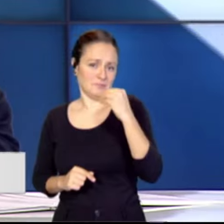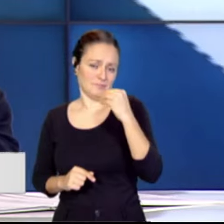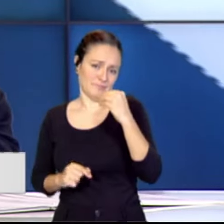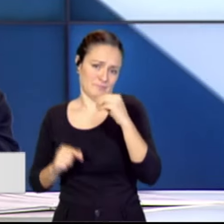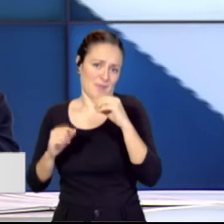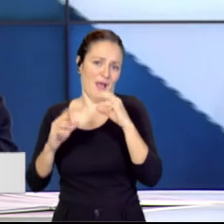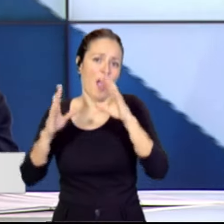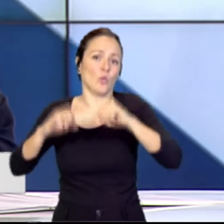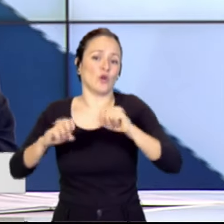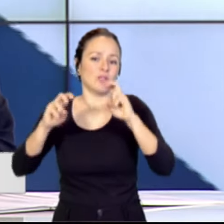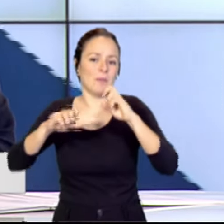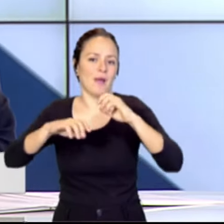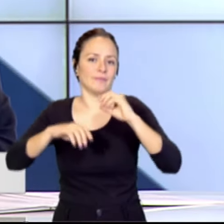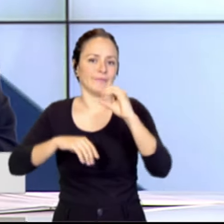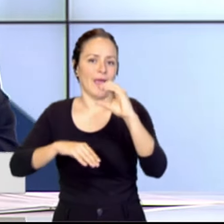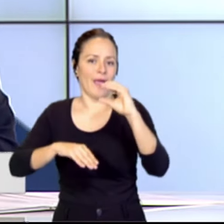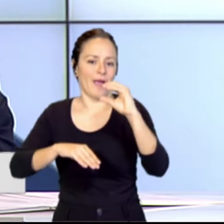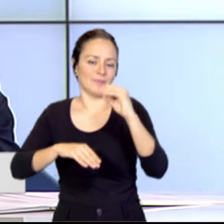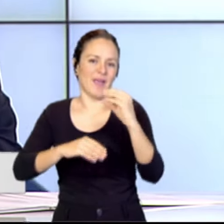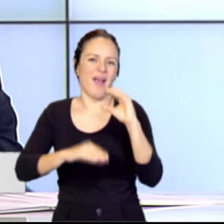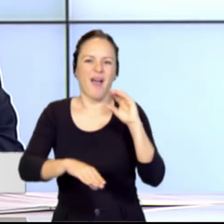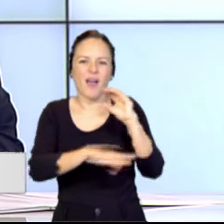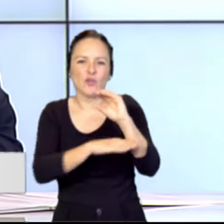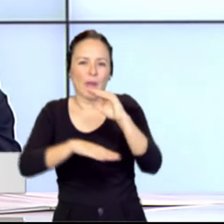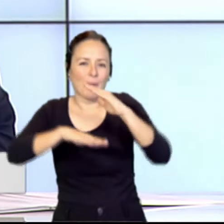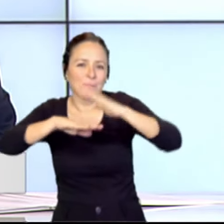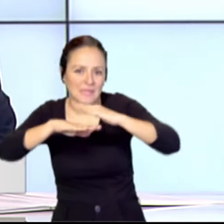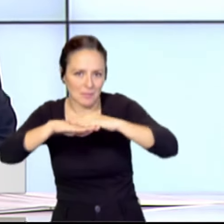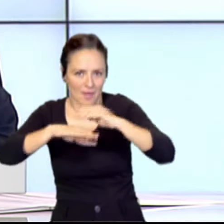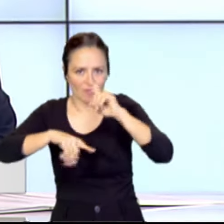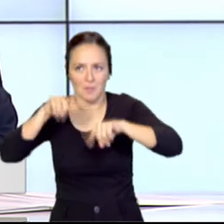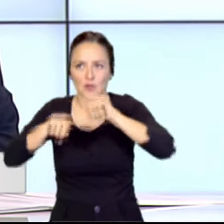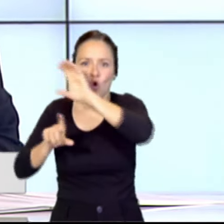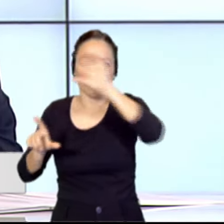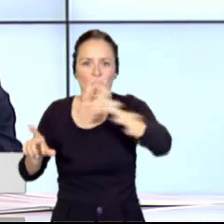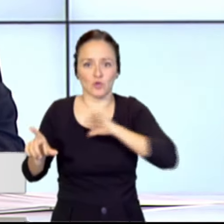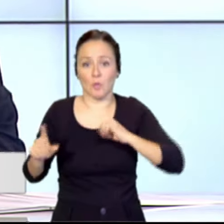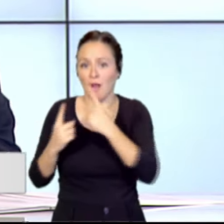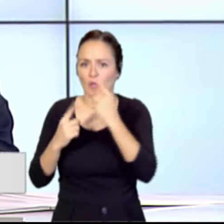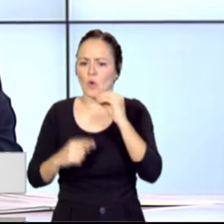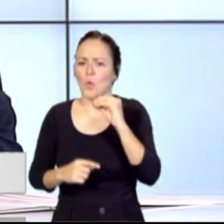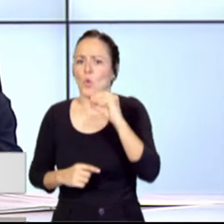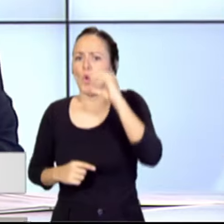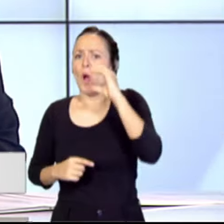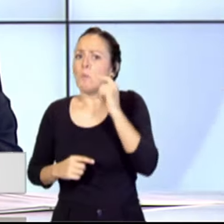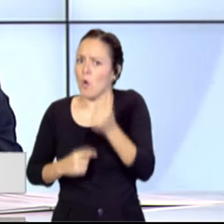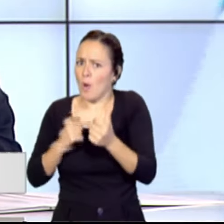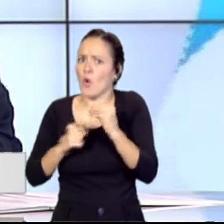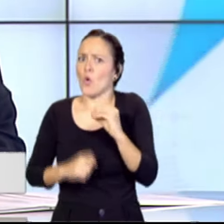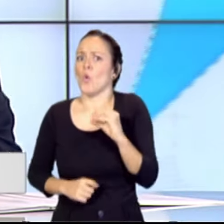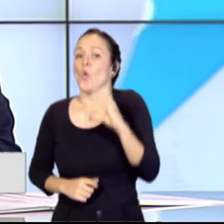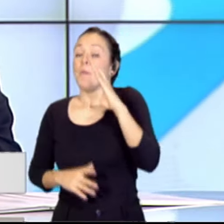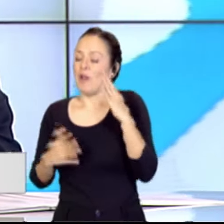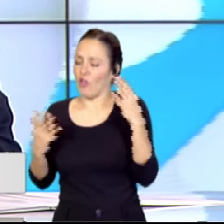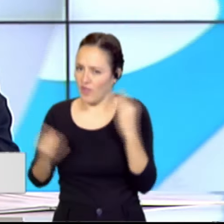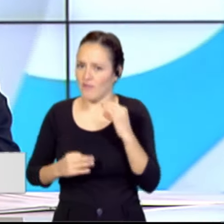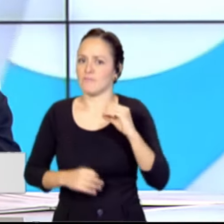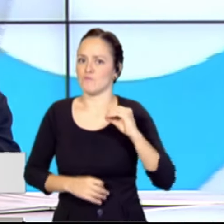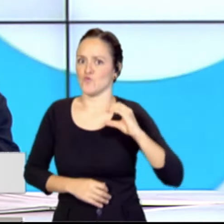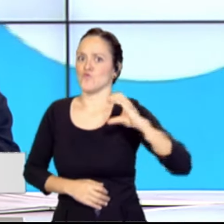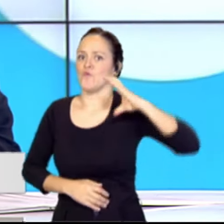eh para las comunidades autónomas eh Y eso pues ha ido aumentando paulatinamente pero tienen que seguir aumentando